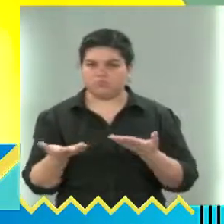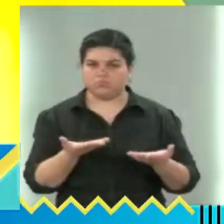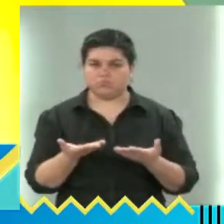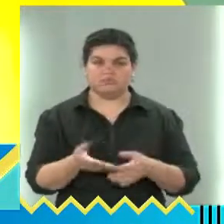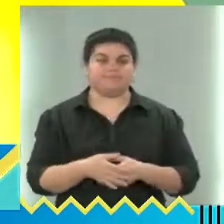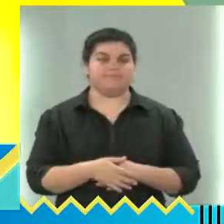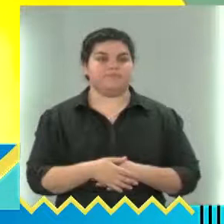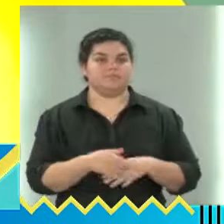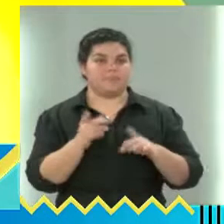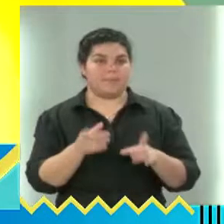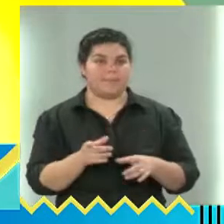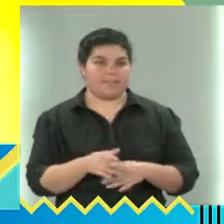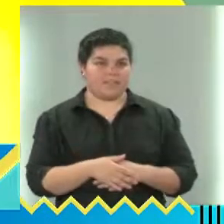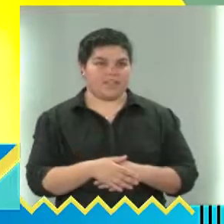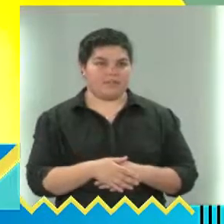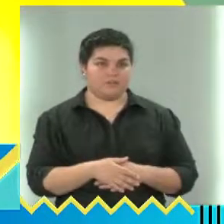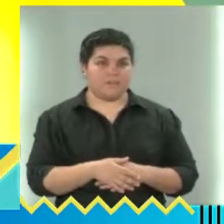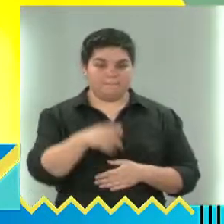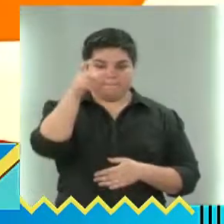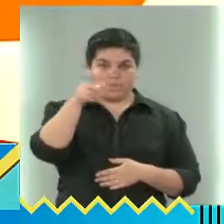el descartable lo sacamos delante del